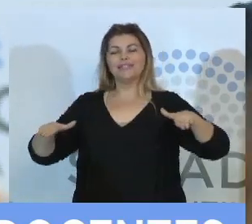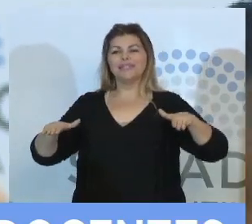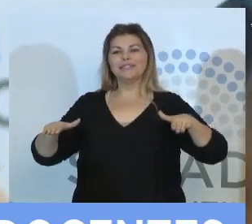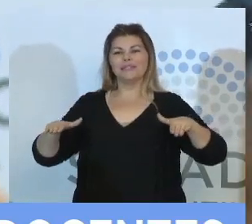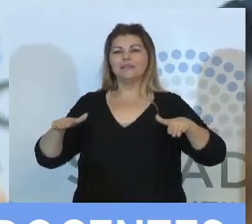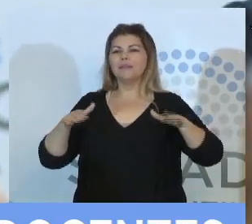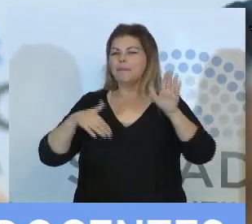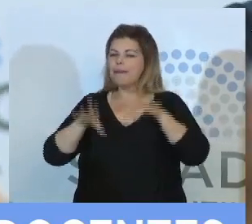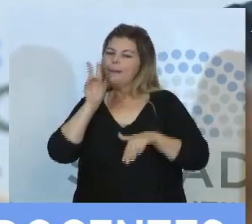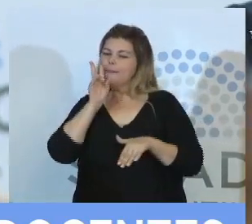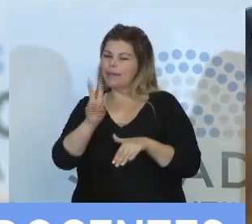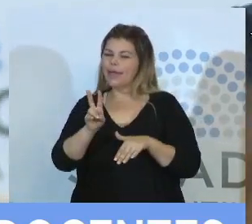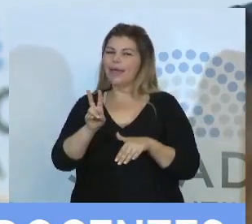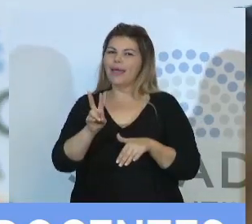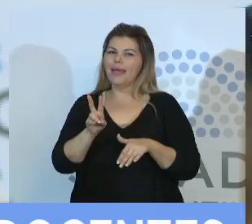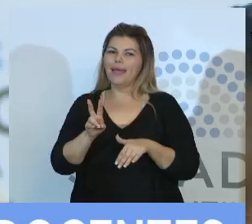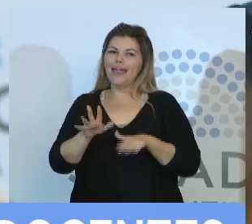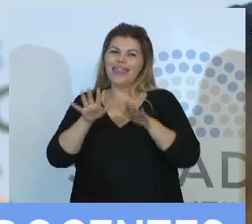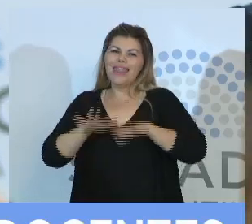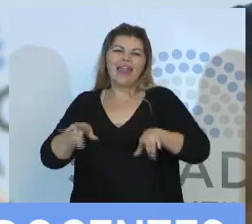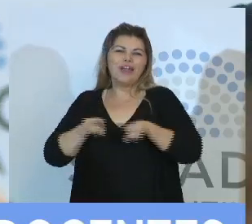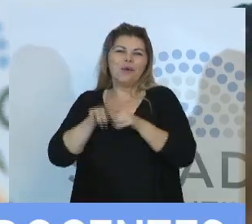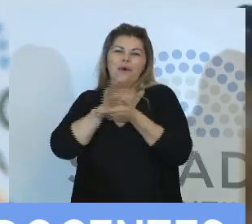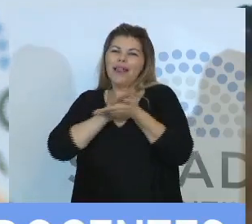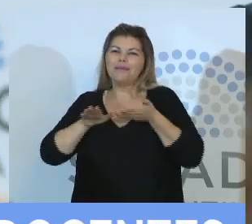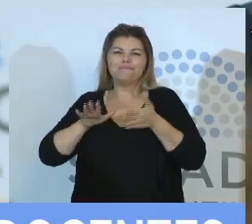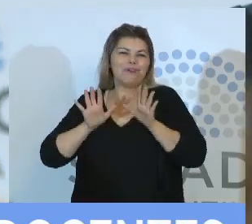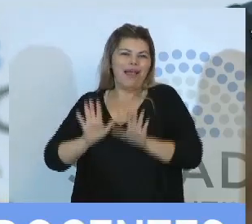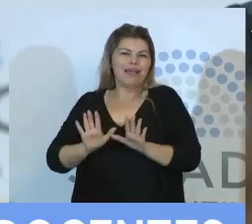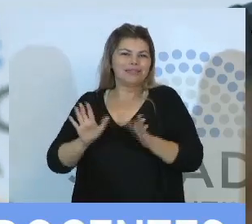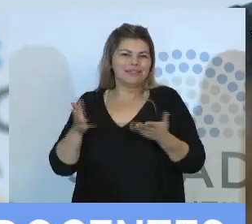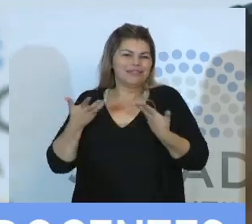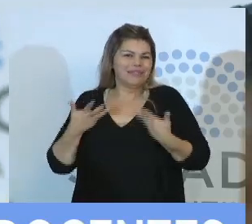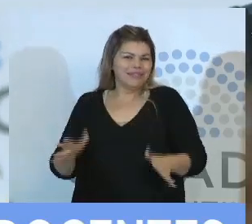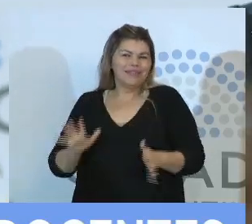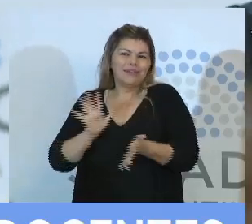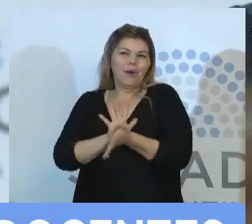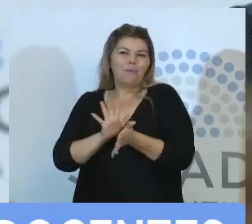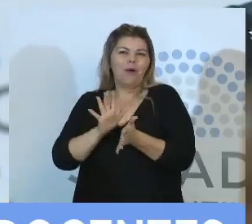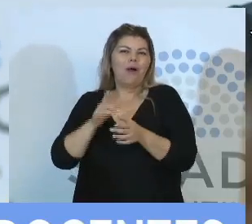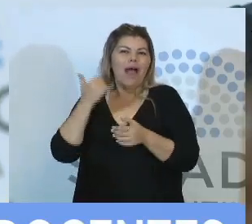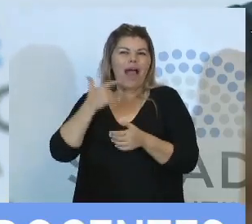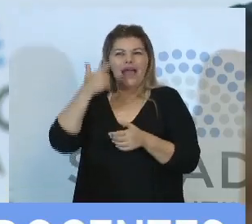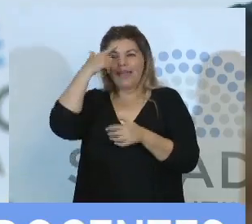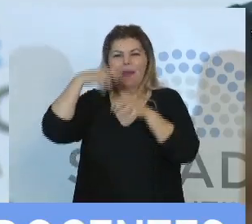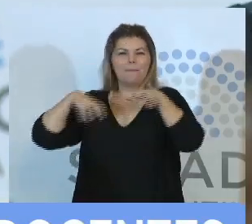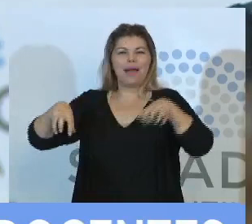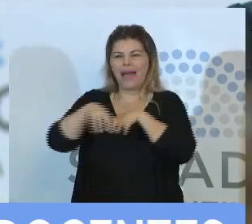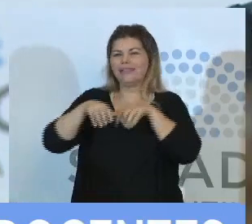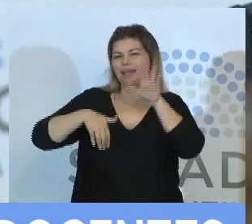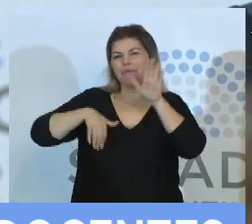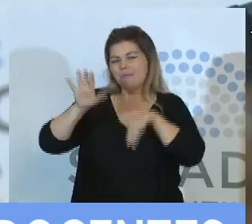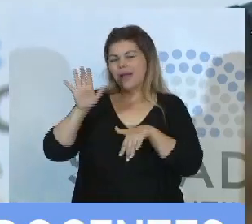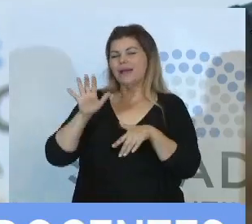se ve más en los chicos que son más puros, por así decirlo, y se ve que son más empáticos, que son más amables. Hay muchos,